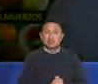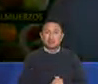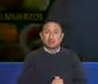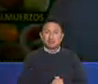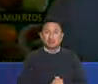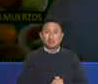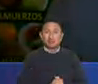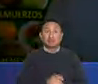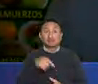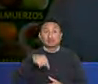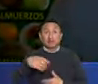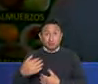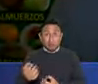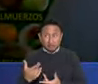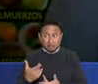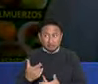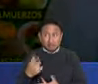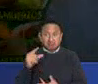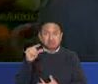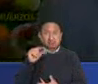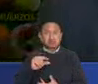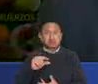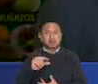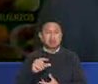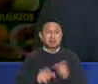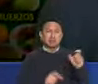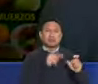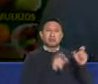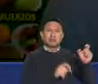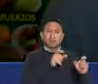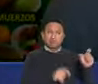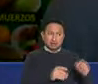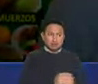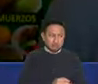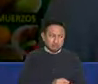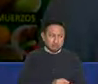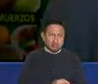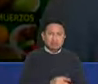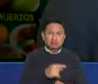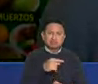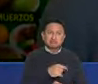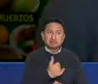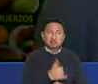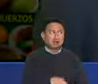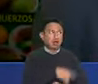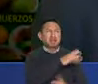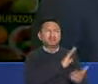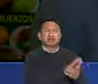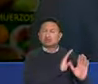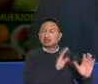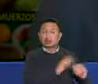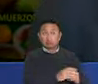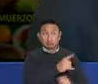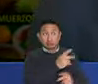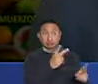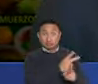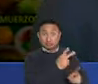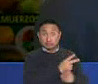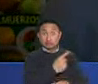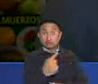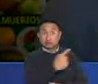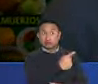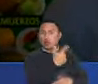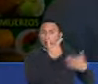Francamente, hay poca información y realmente la ciudadanía está tomando tan ligeramente esto y es grave. Es grave porque